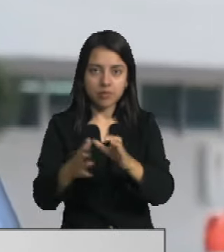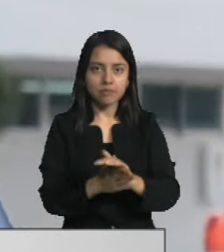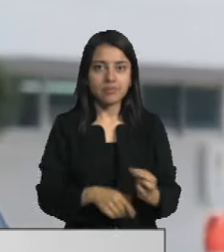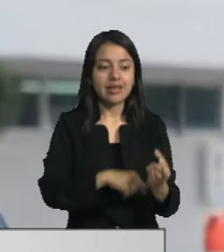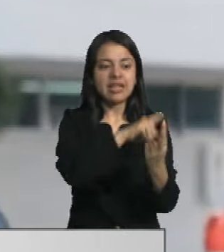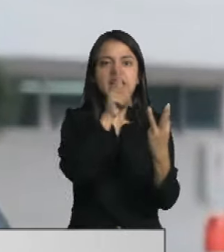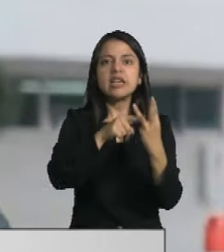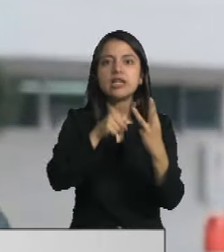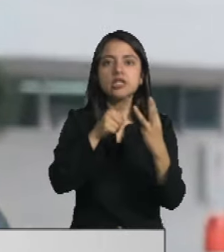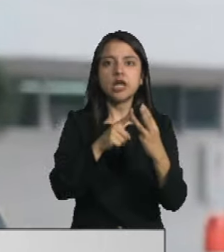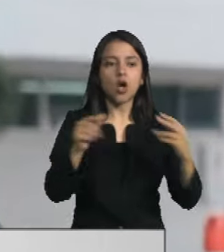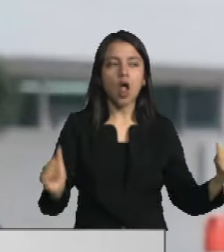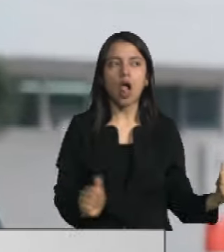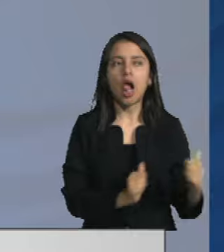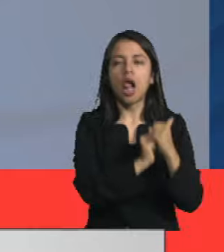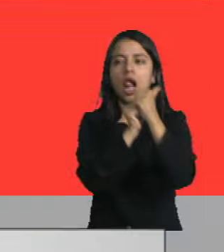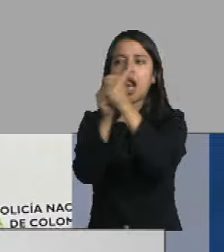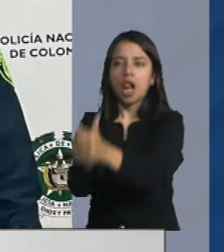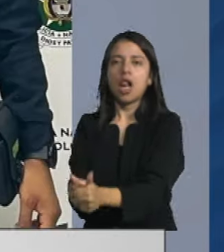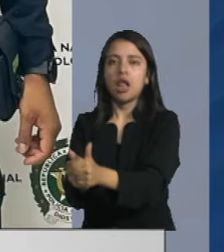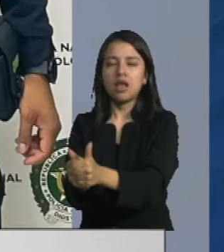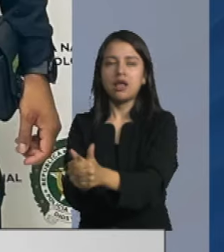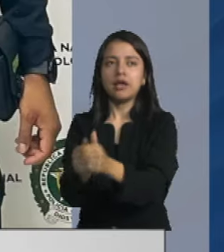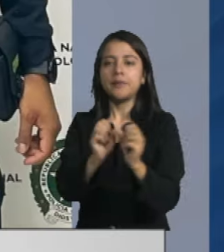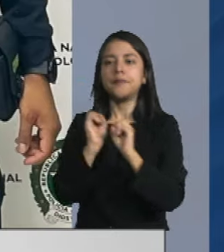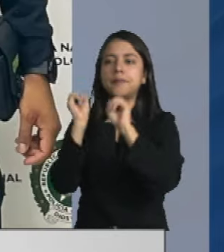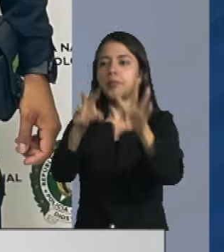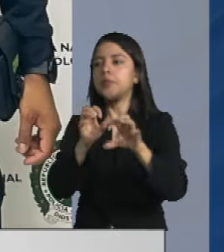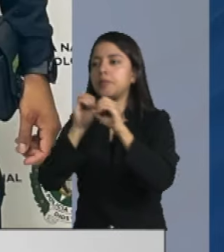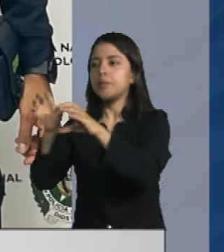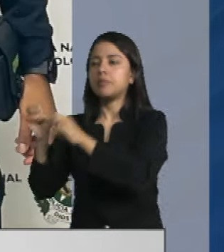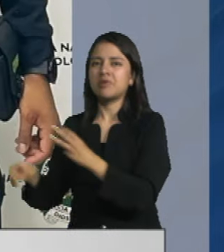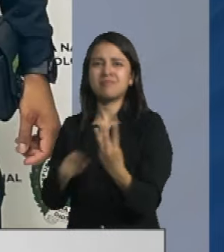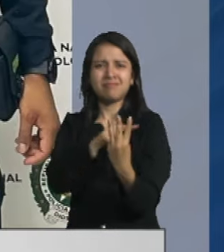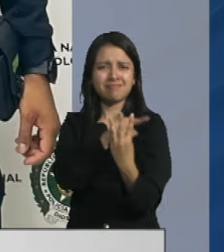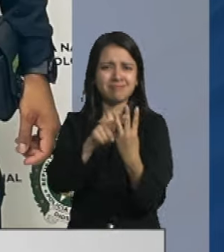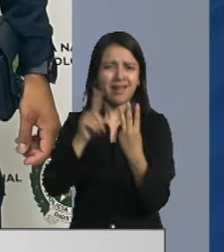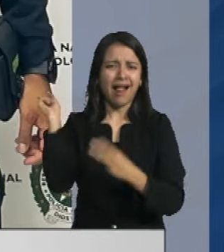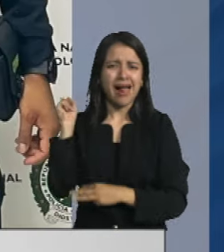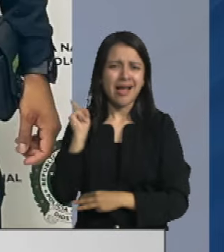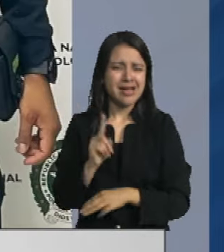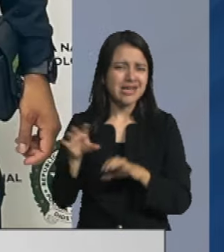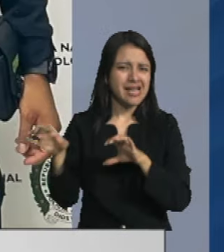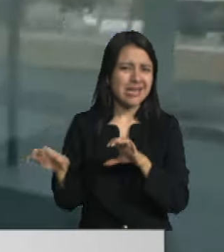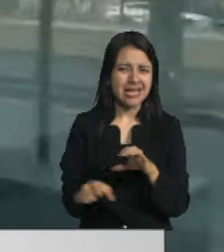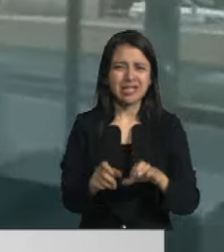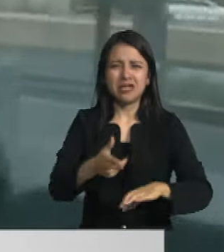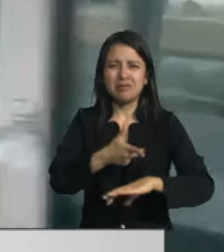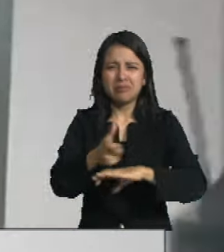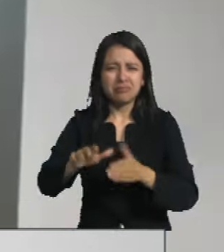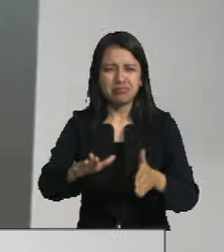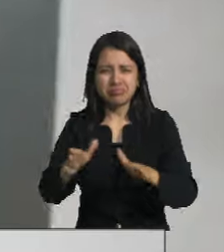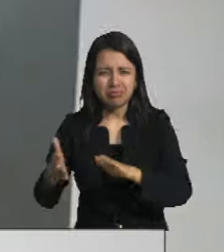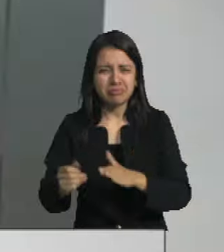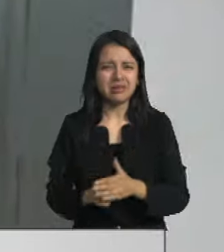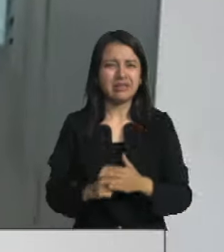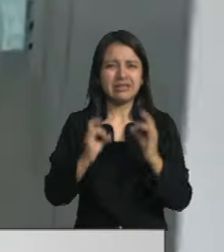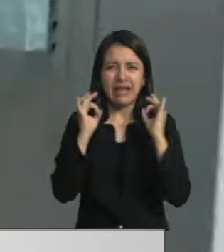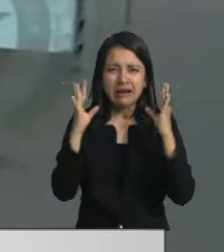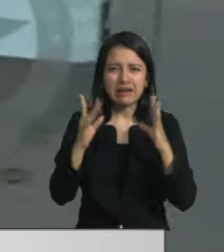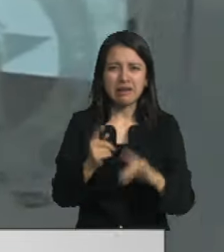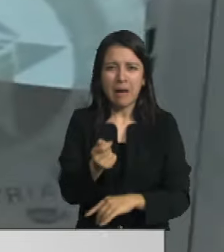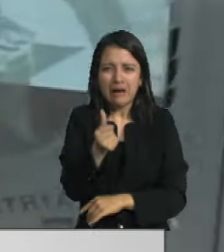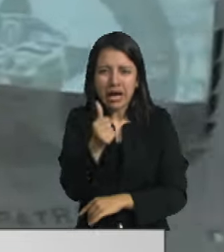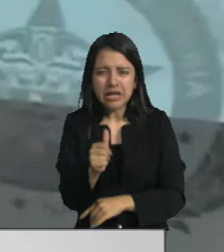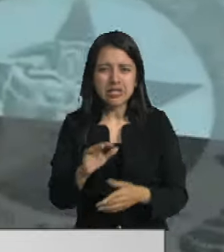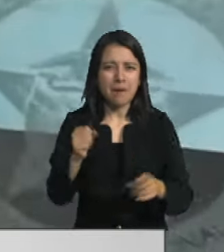en el barrio El Vallado de aquí de la ciudad de Cali. Los capturados registran antecedentes judiciales por los delitos de homicidio, homicidio en grado de